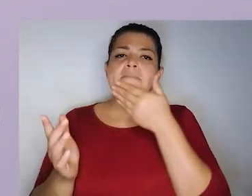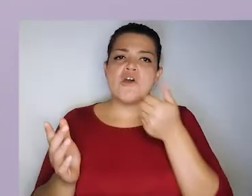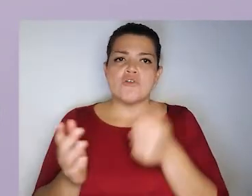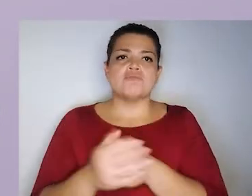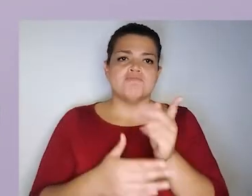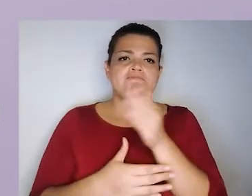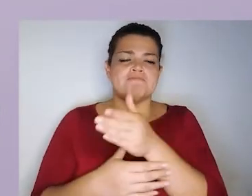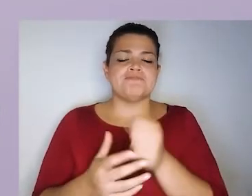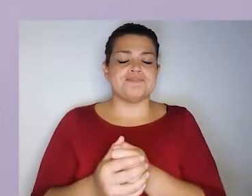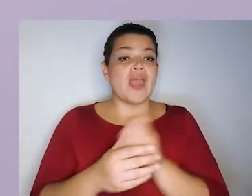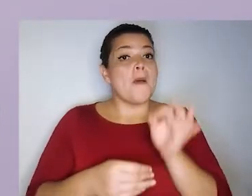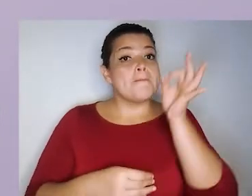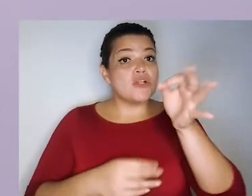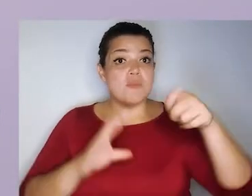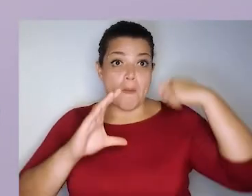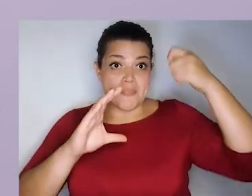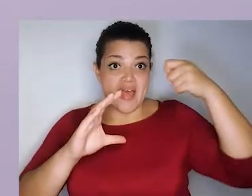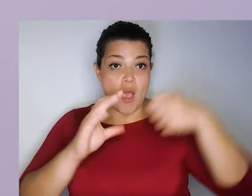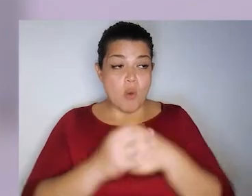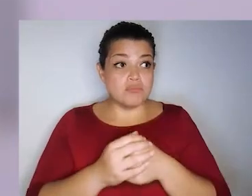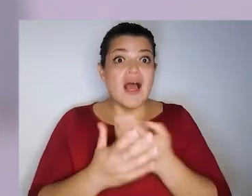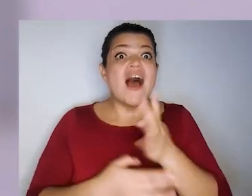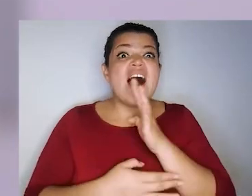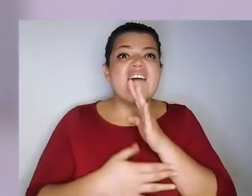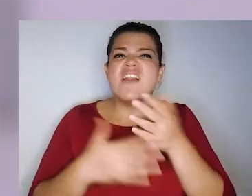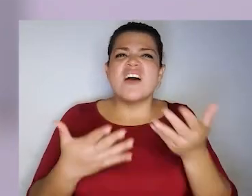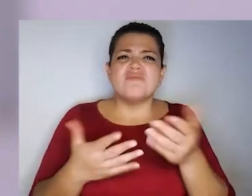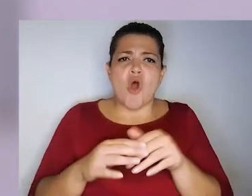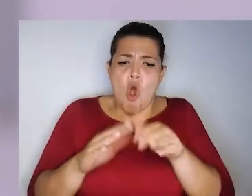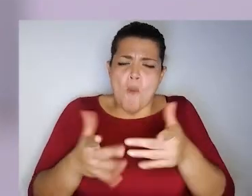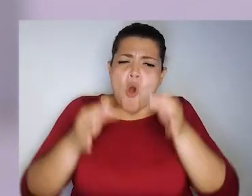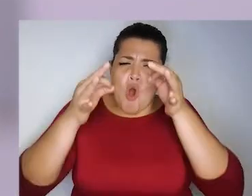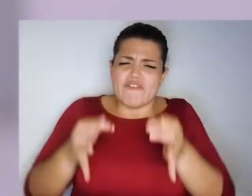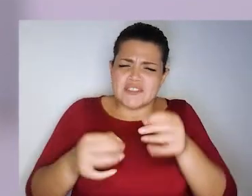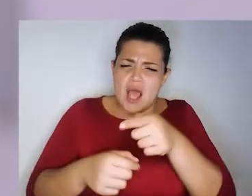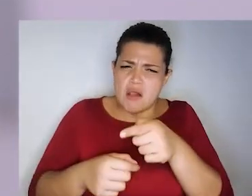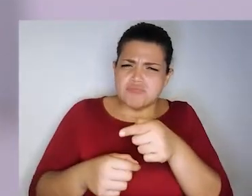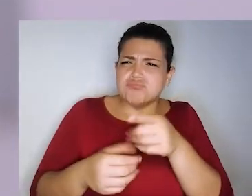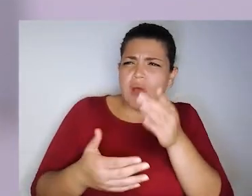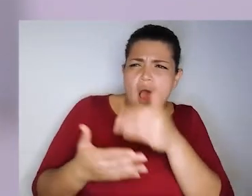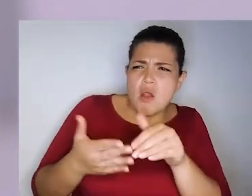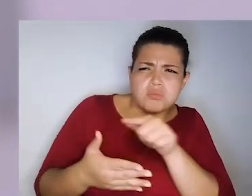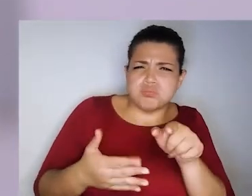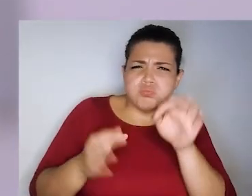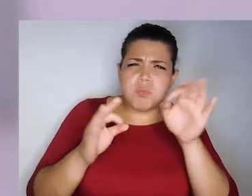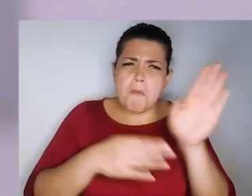inmediata a su entidad bancaria de confianza. En nuestra próxima cápsula